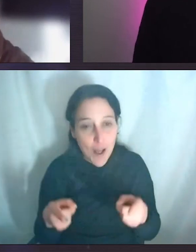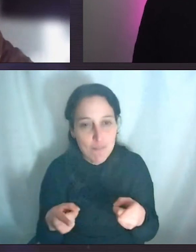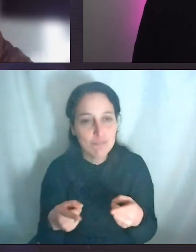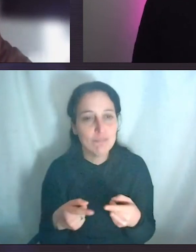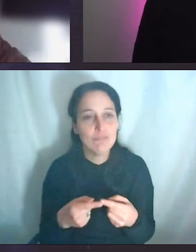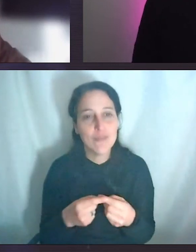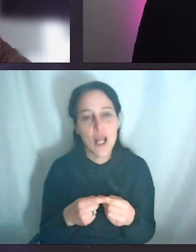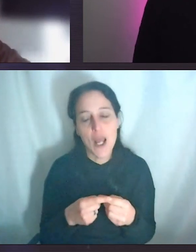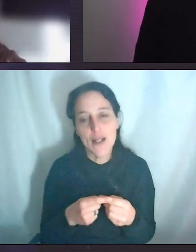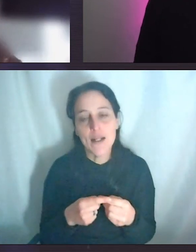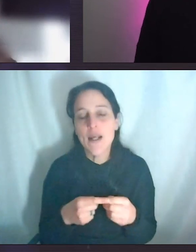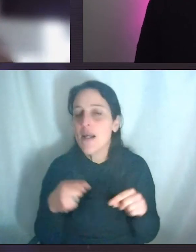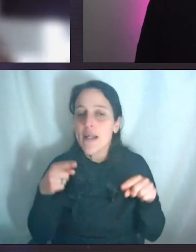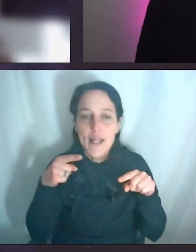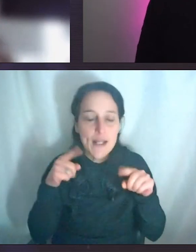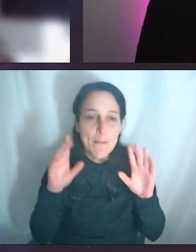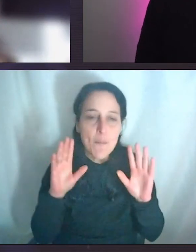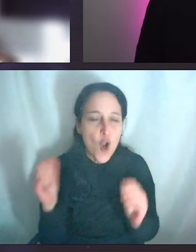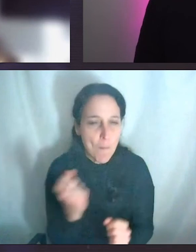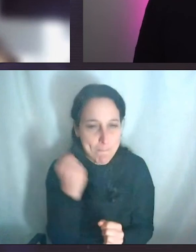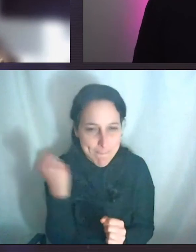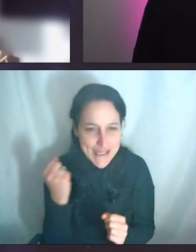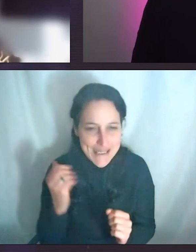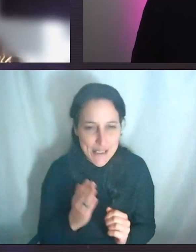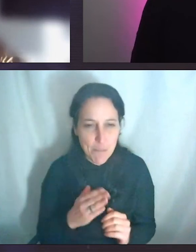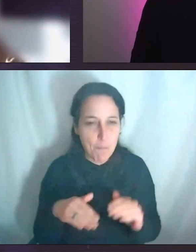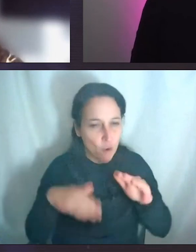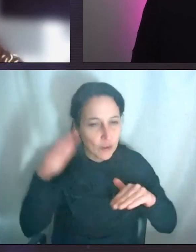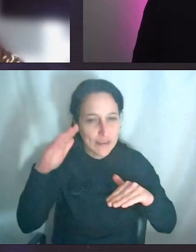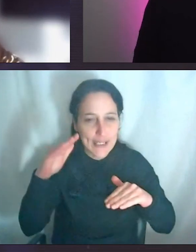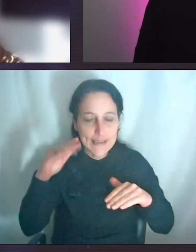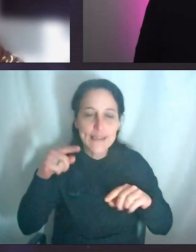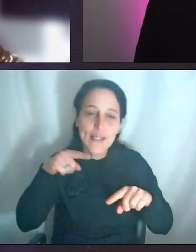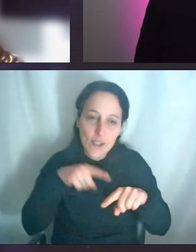Para eso, eso es lo más importante para nosotras.